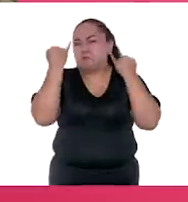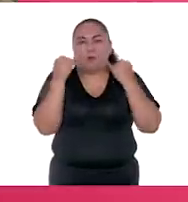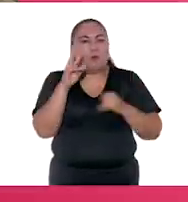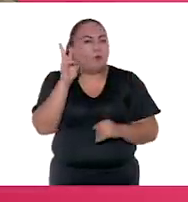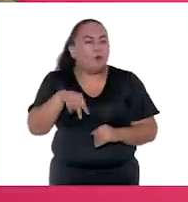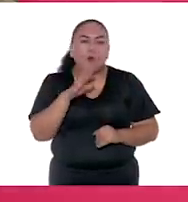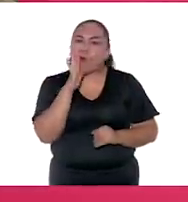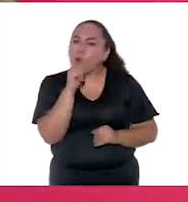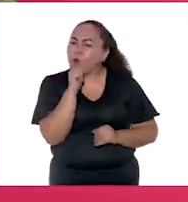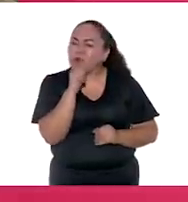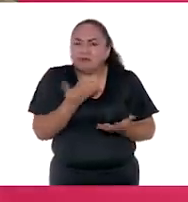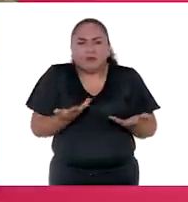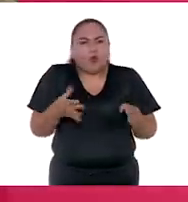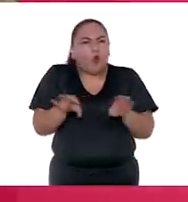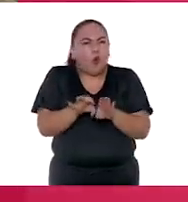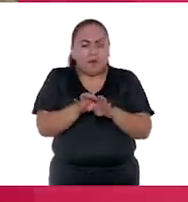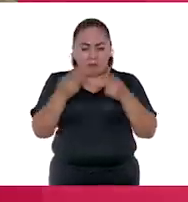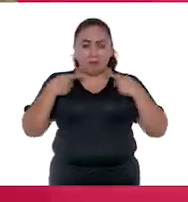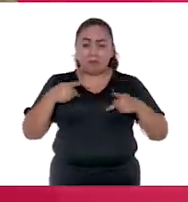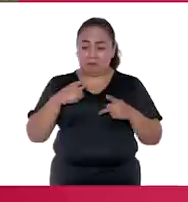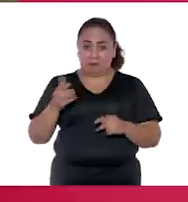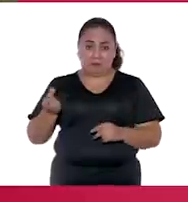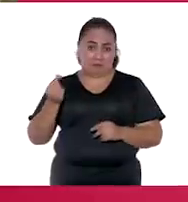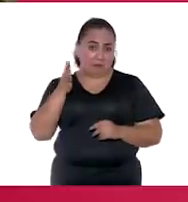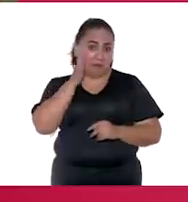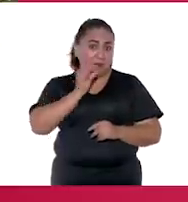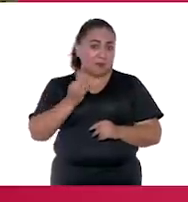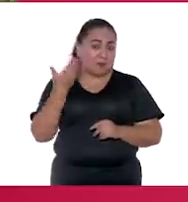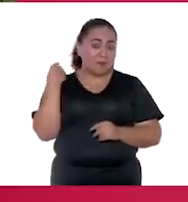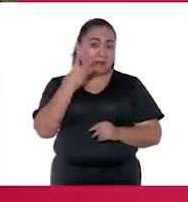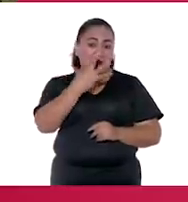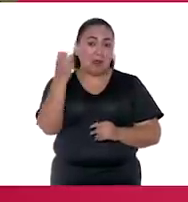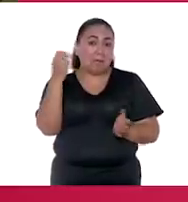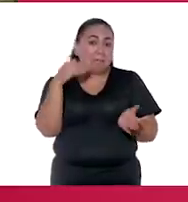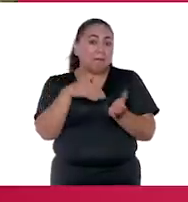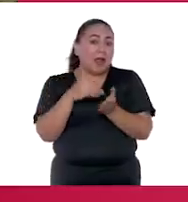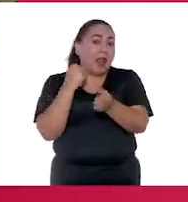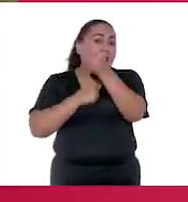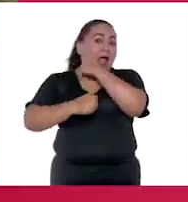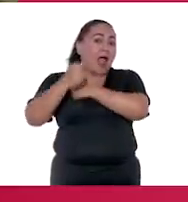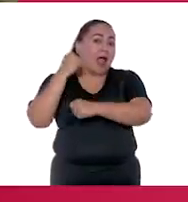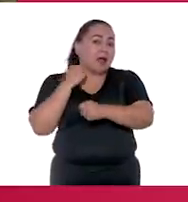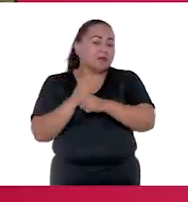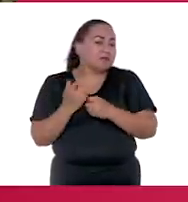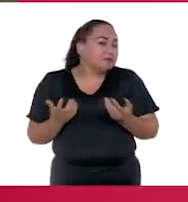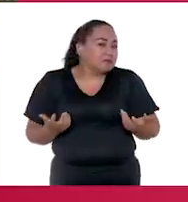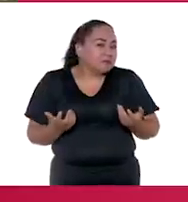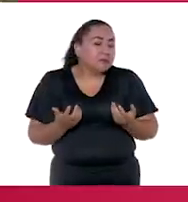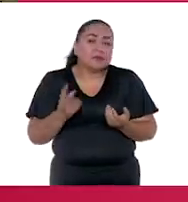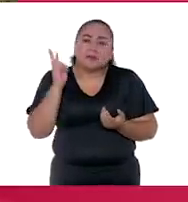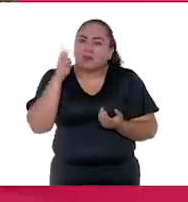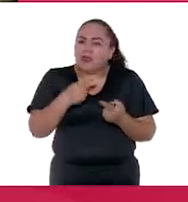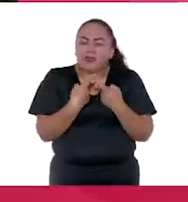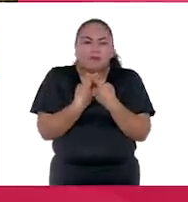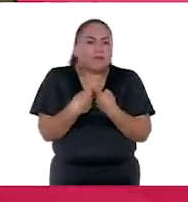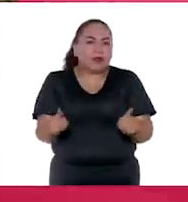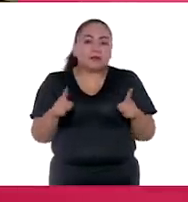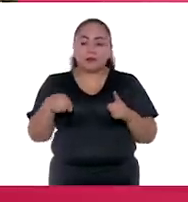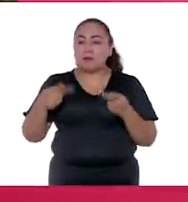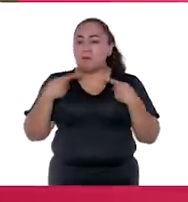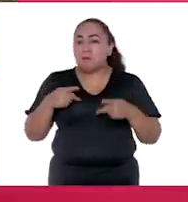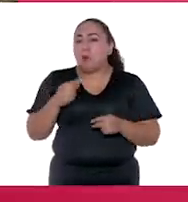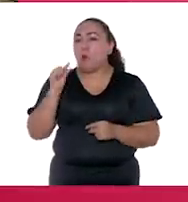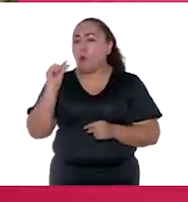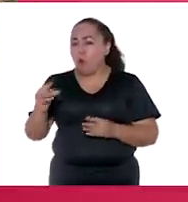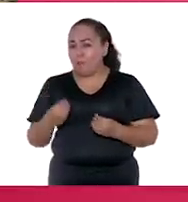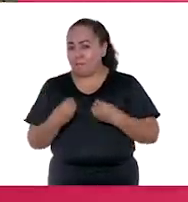imaginar. ¿Y cómo si el Homo sapiens apareció en la Tierra hace apenas 300.000 años? hay una gran desproporción entre la permanencia del hombre en